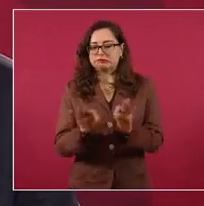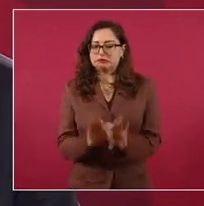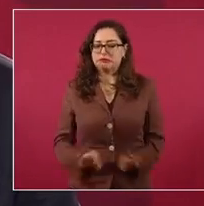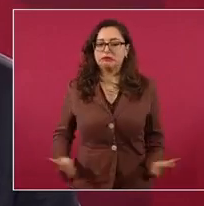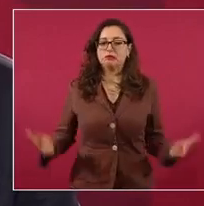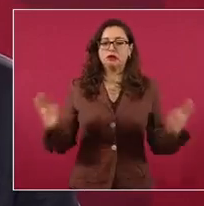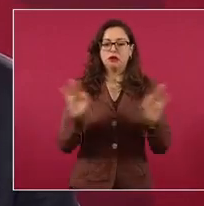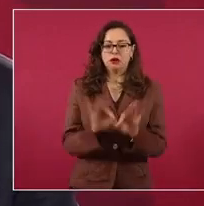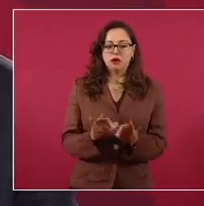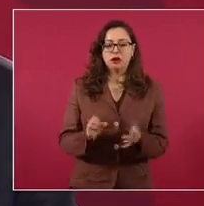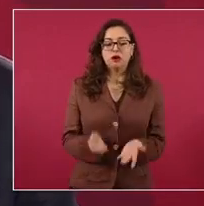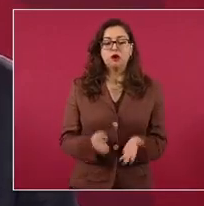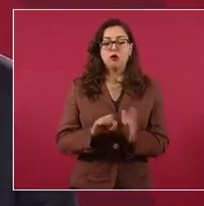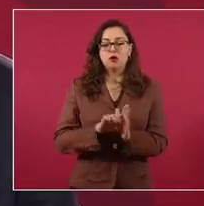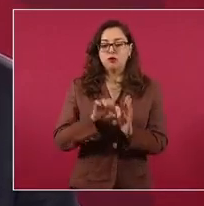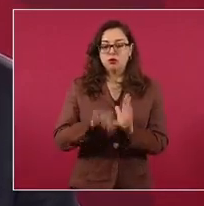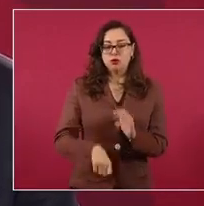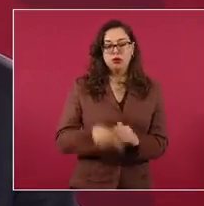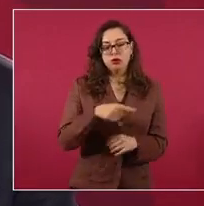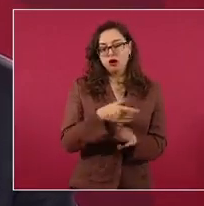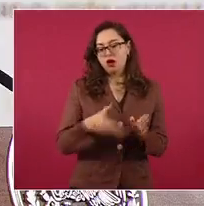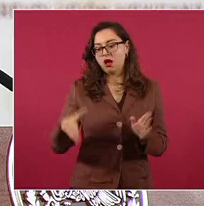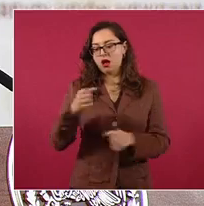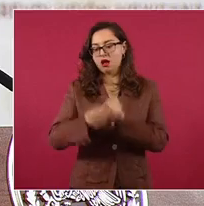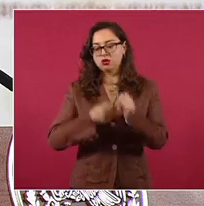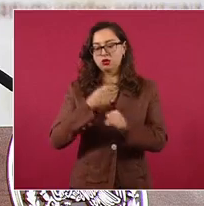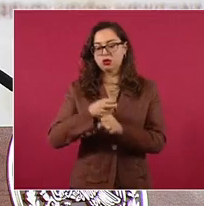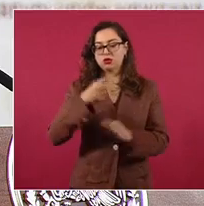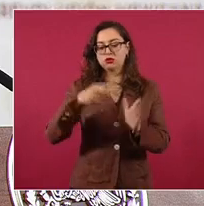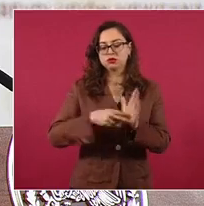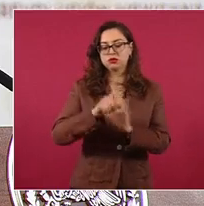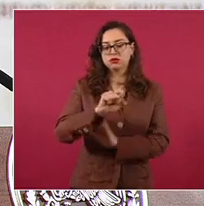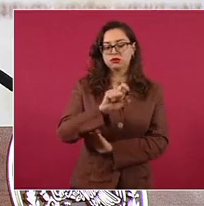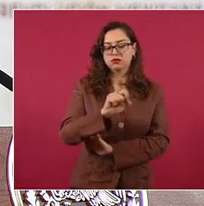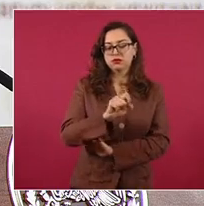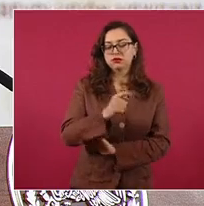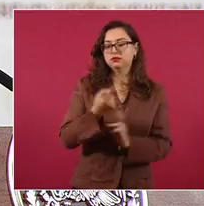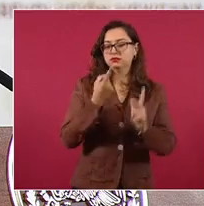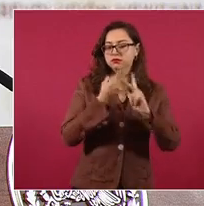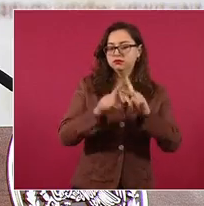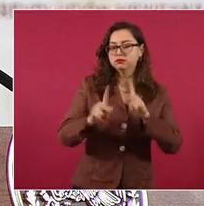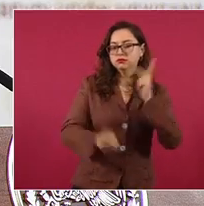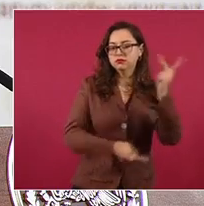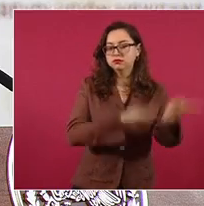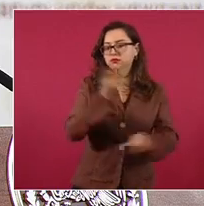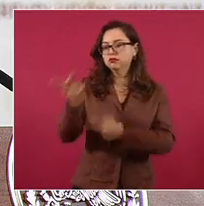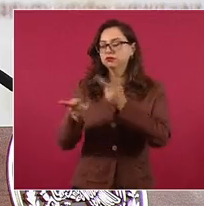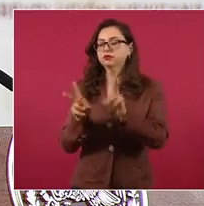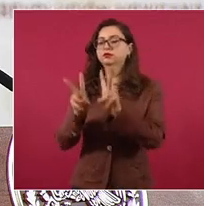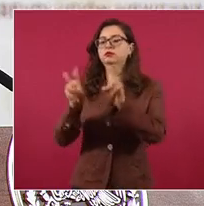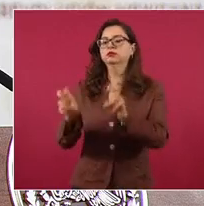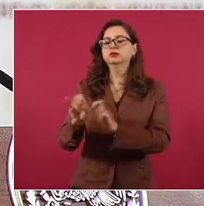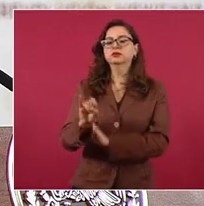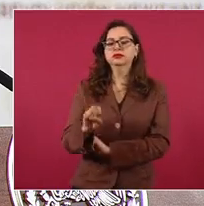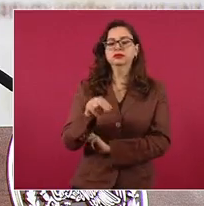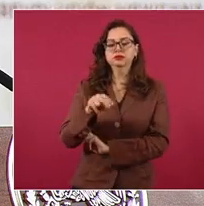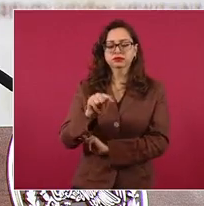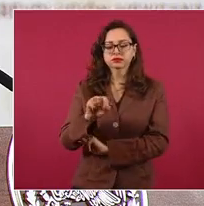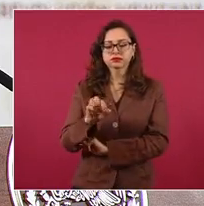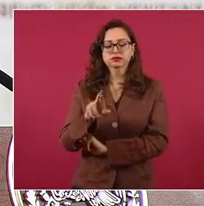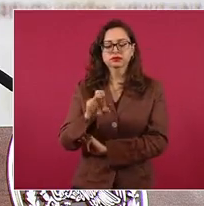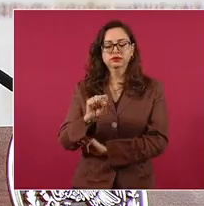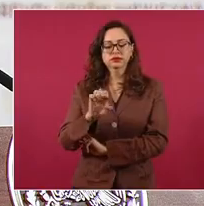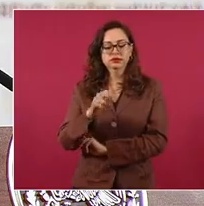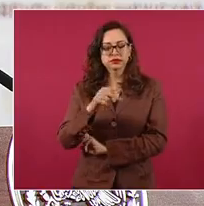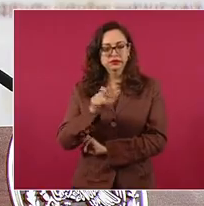la encuesta Intersex 2020, es la primera que se realiza sobre las características de la población intersexual en nuestro